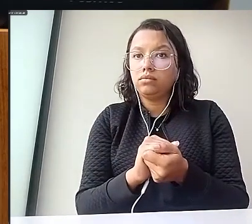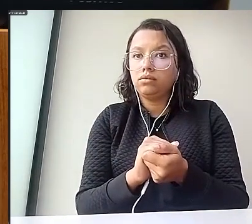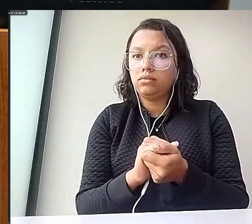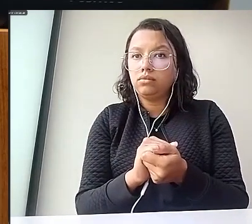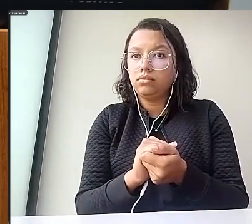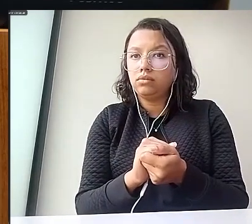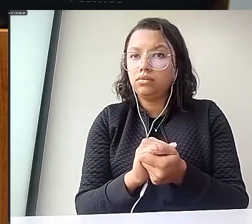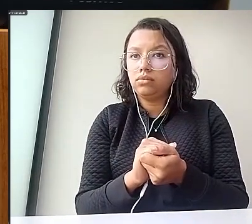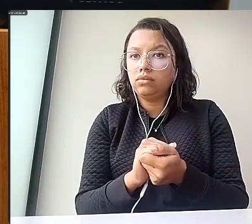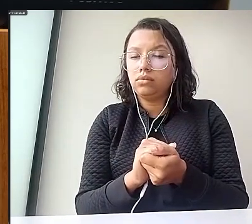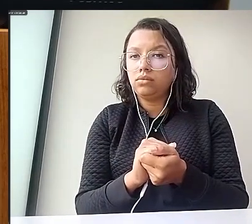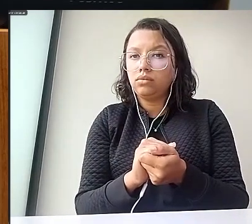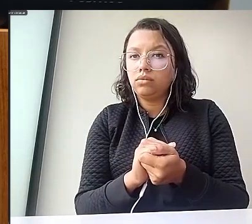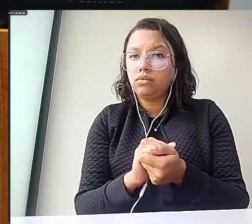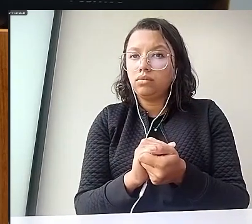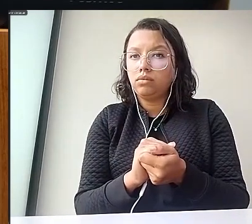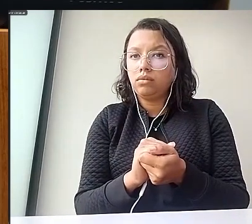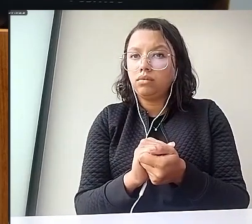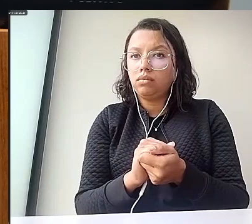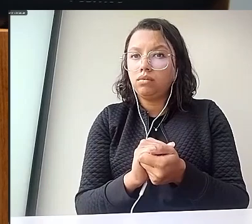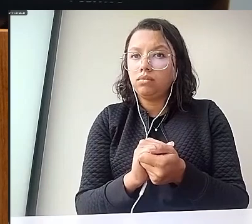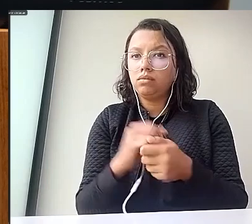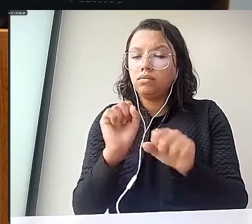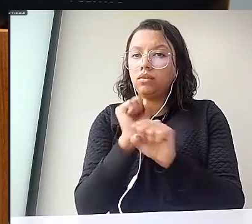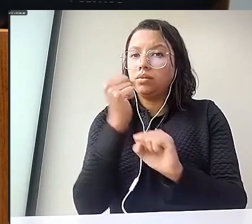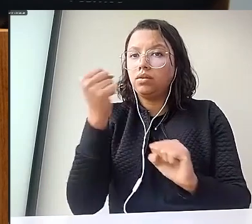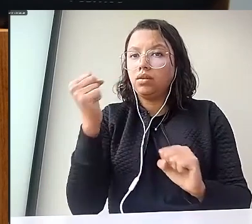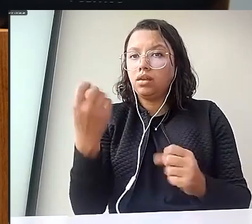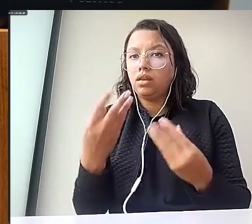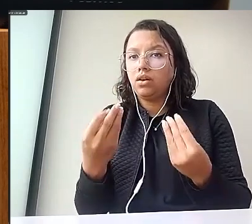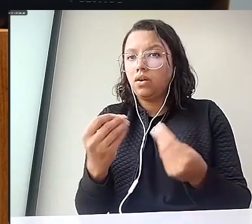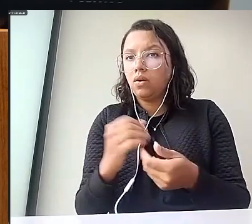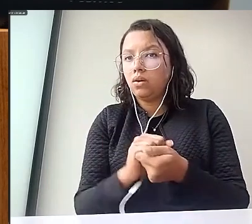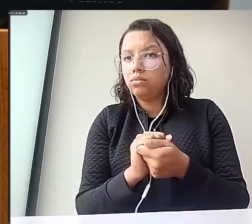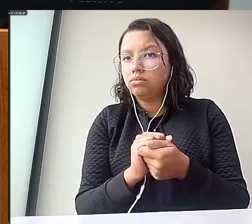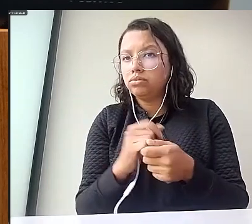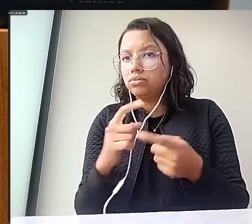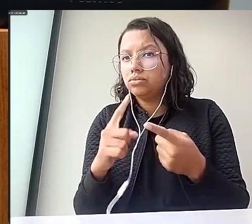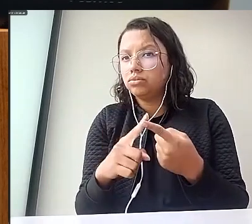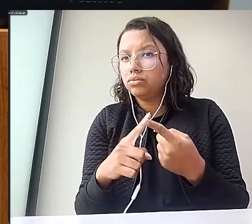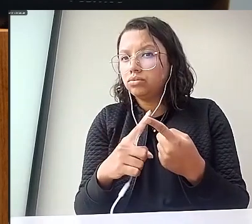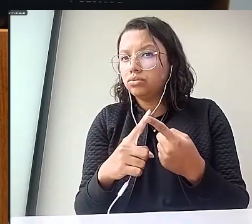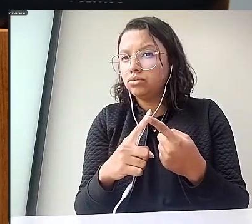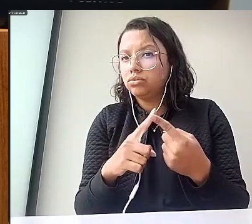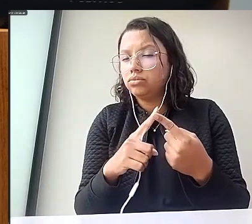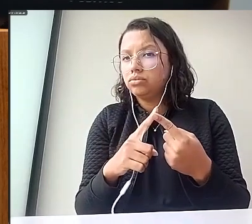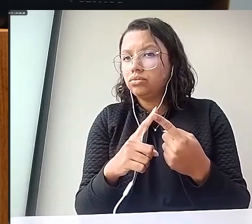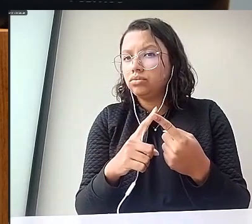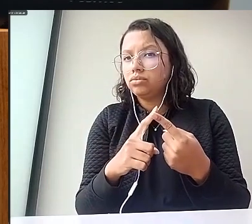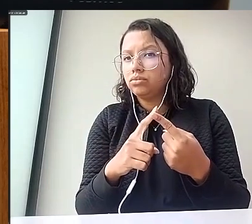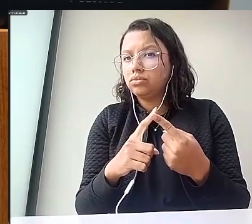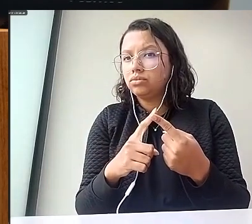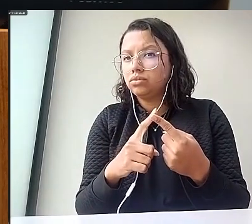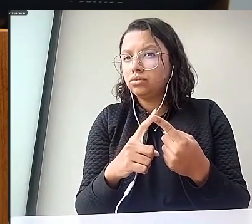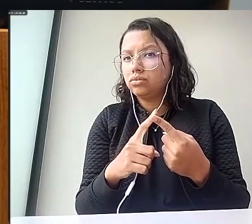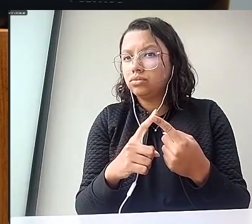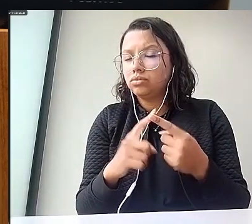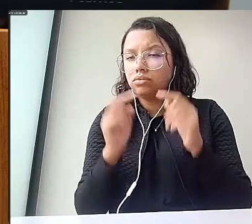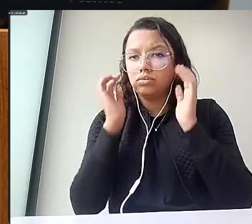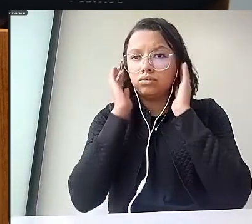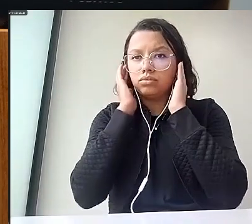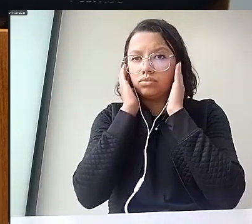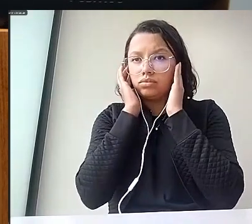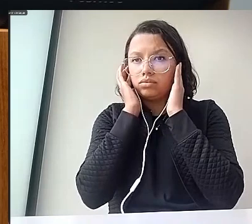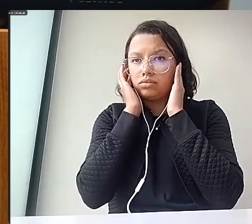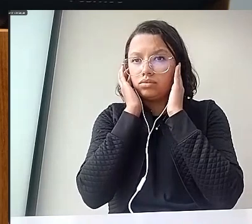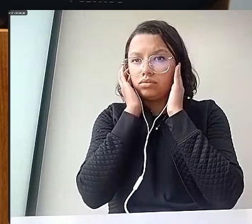concretización demasiado largo a la administración, a los jueces o a poderes privados. Y en ese caso, el Consejo Constitucional